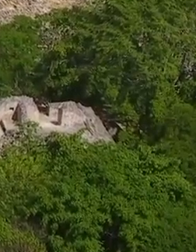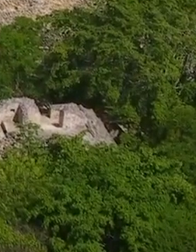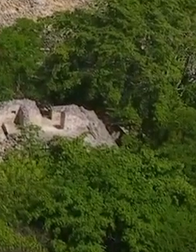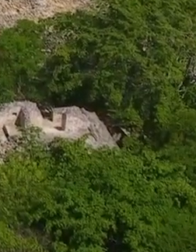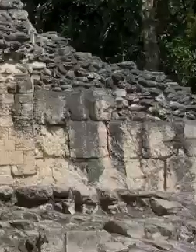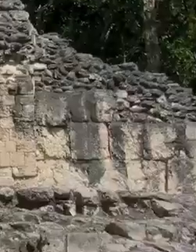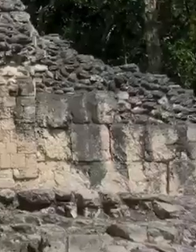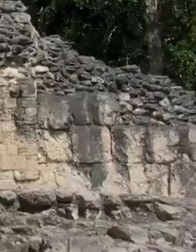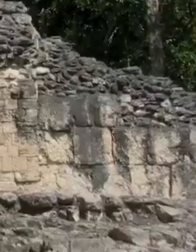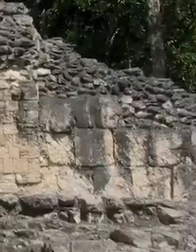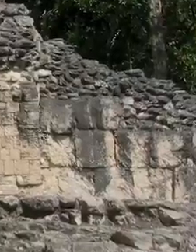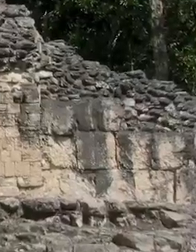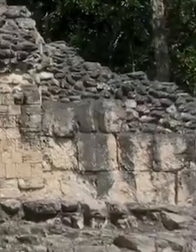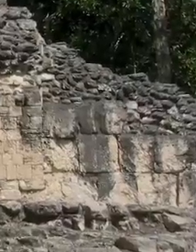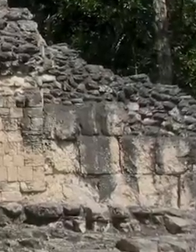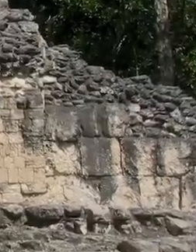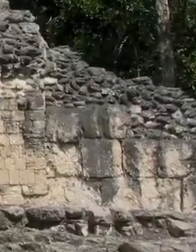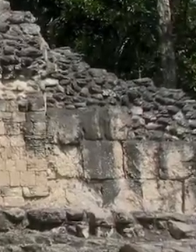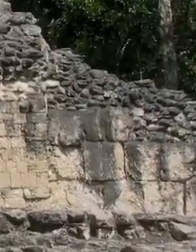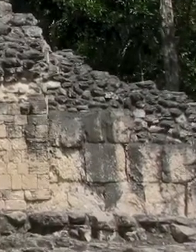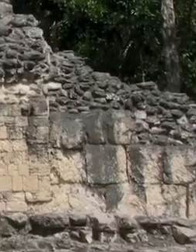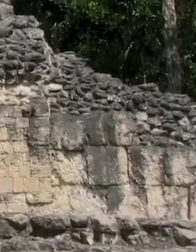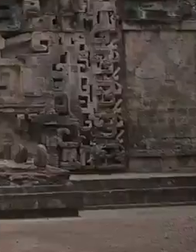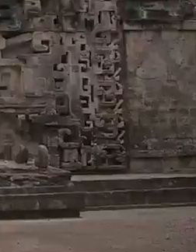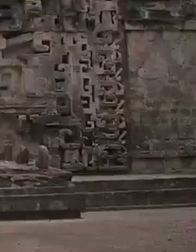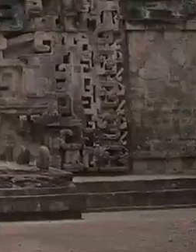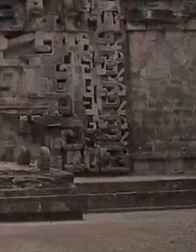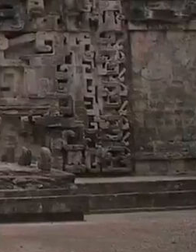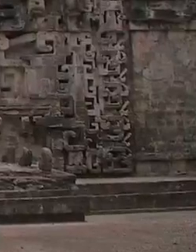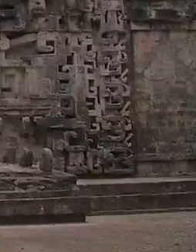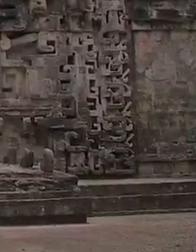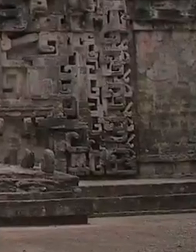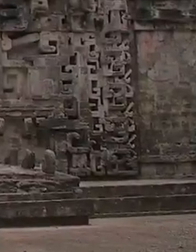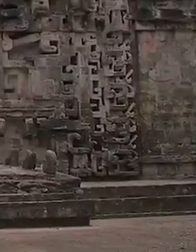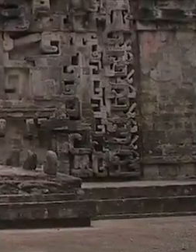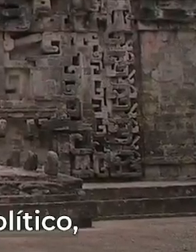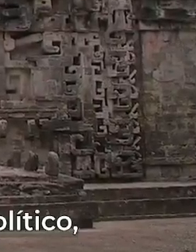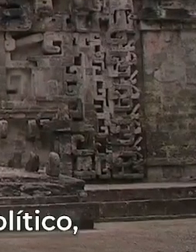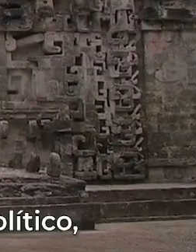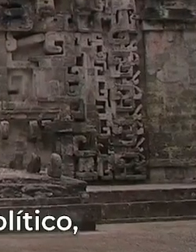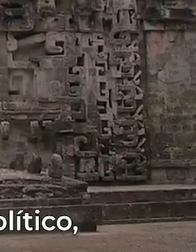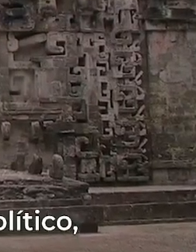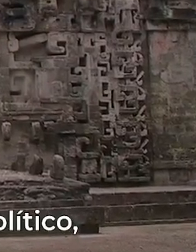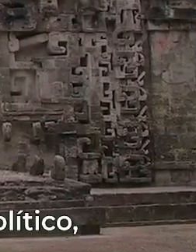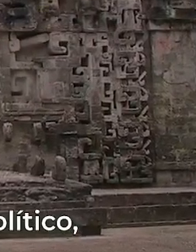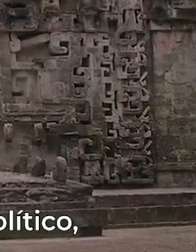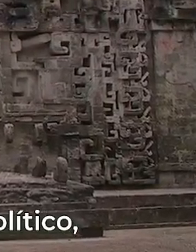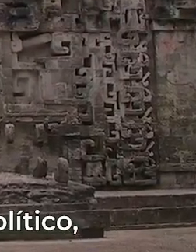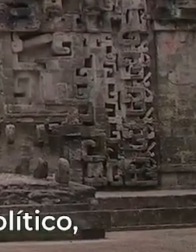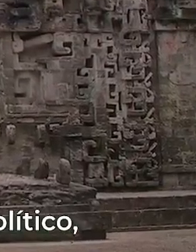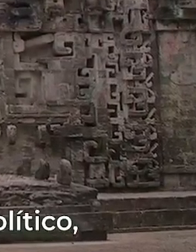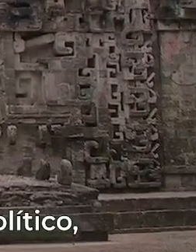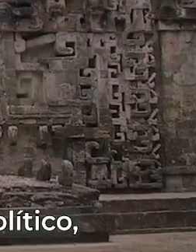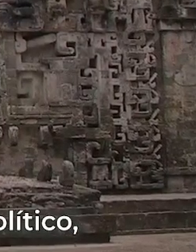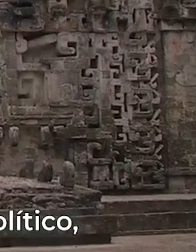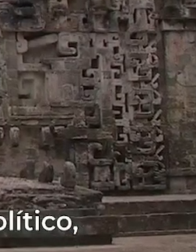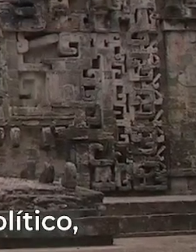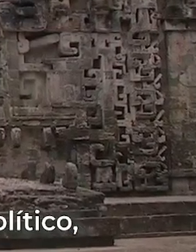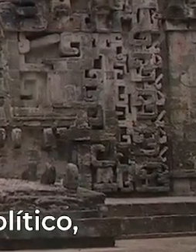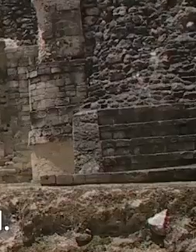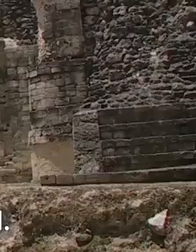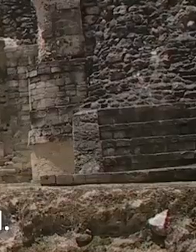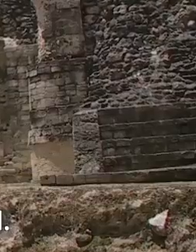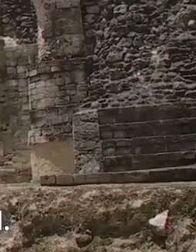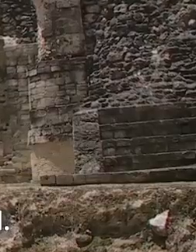de Becán y contemporáneo de Chicaná, asentamientos con los que mantuvo un importante intercambio económico y